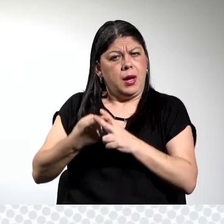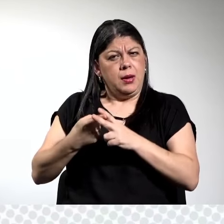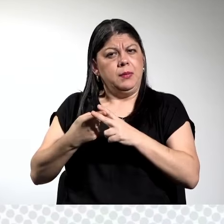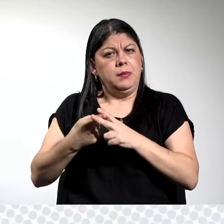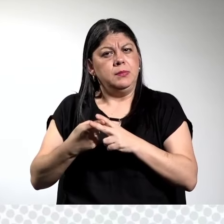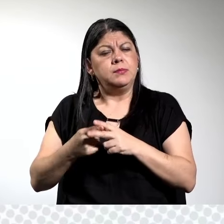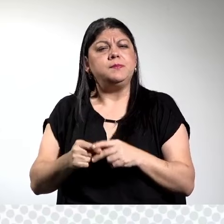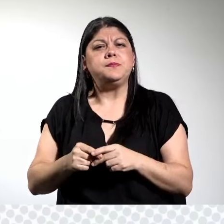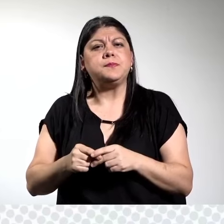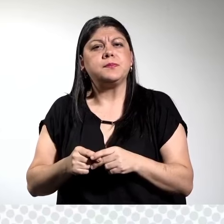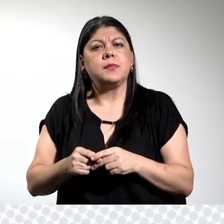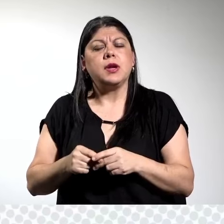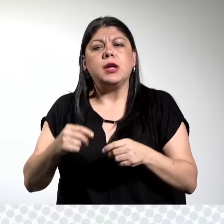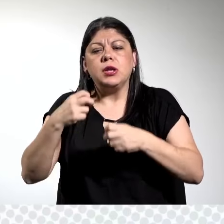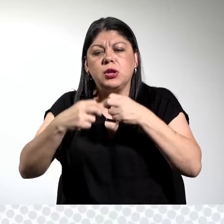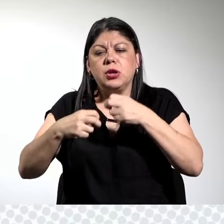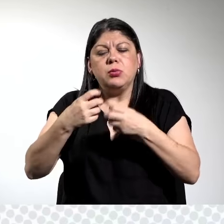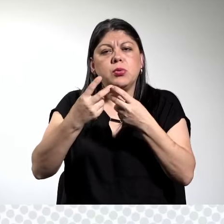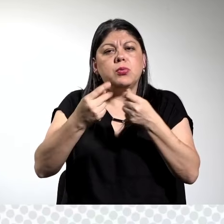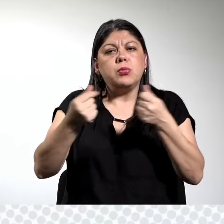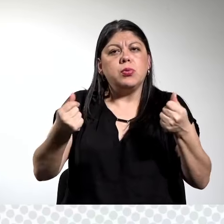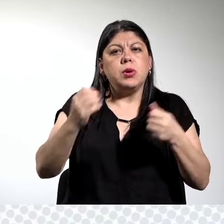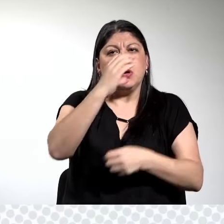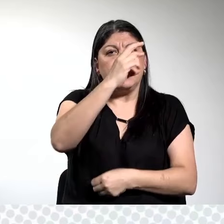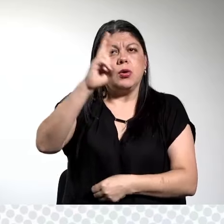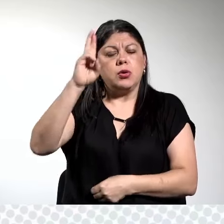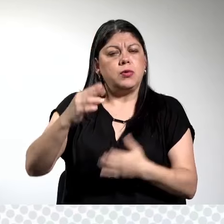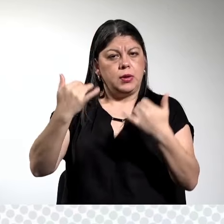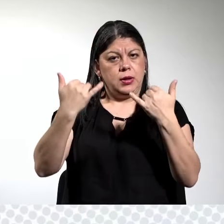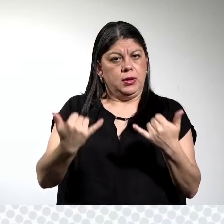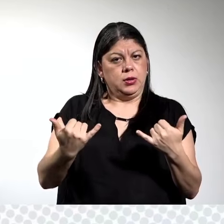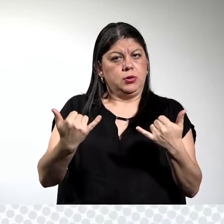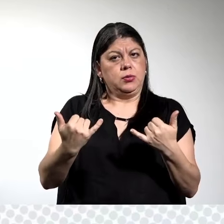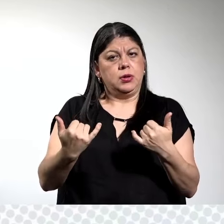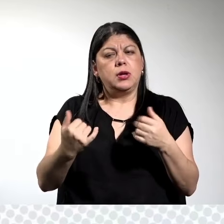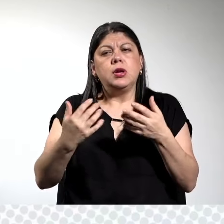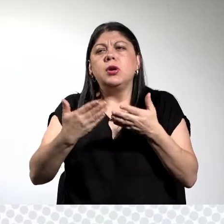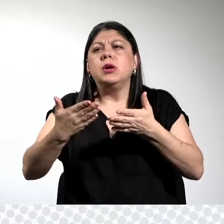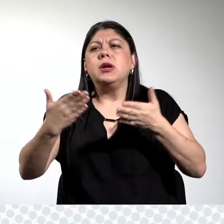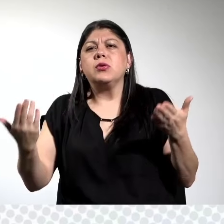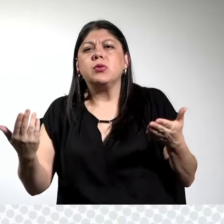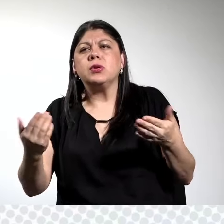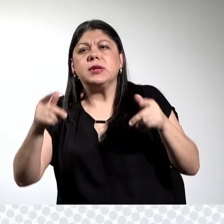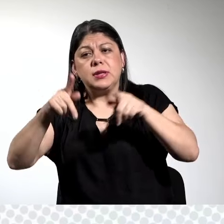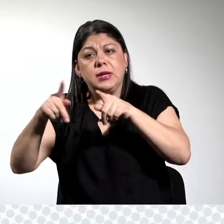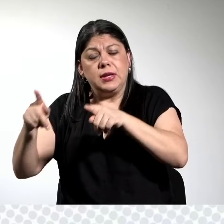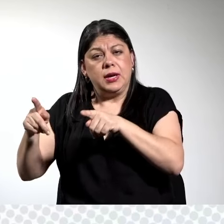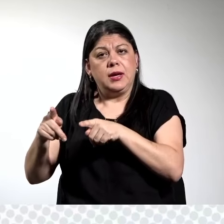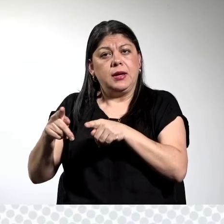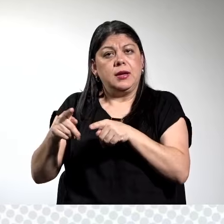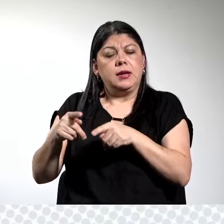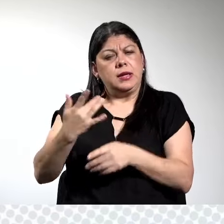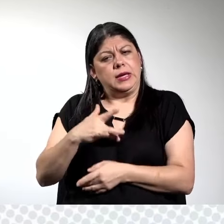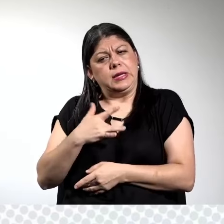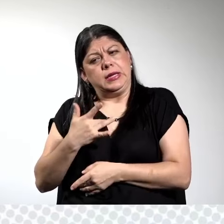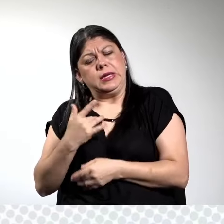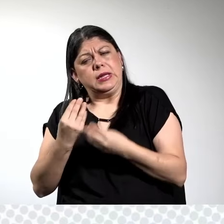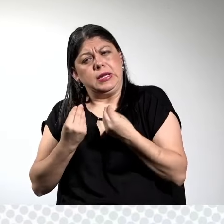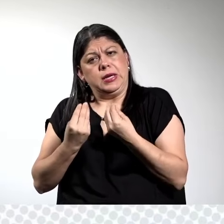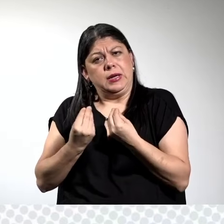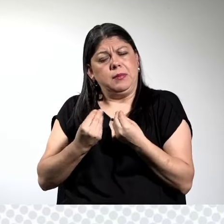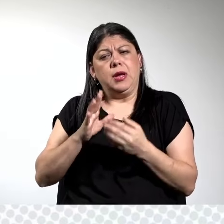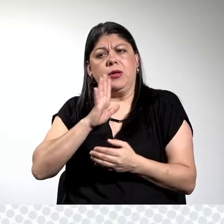precisamente de los problemas que tiene la Costa Rica que tenemos hoy en día. Muchas de las cosas que la gente le suele sentir y le dan mucho miedo,